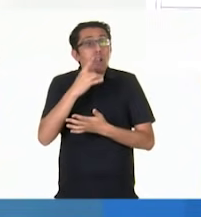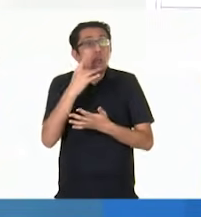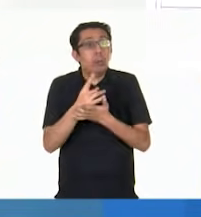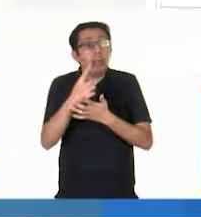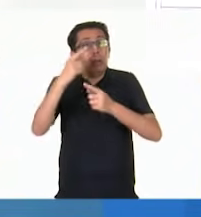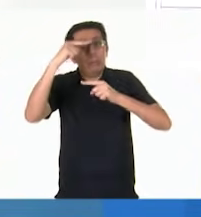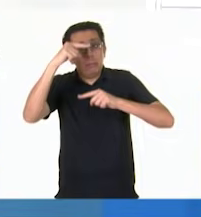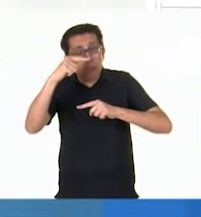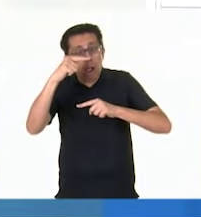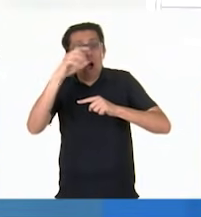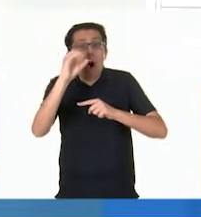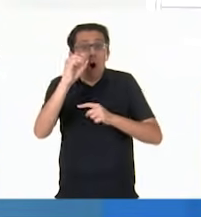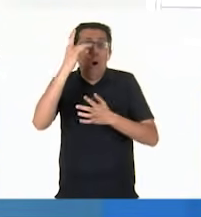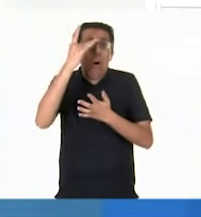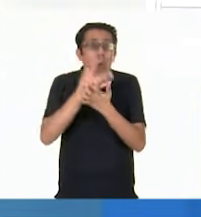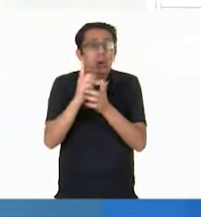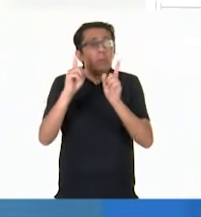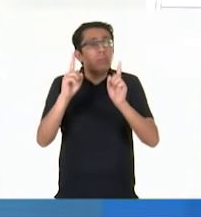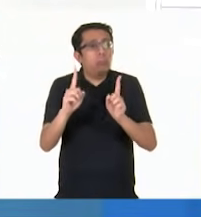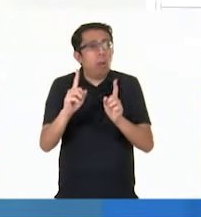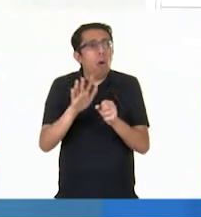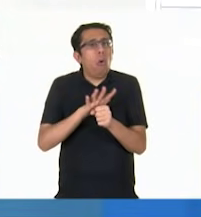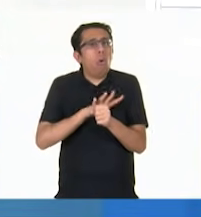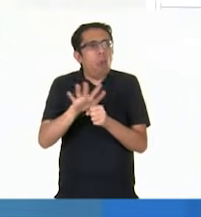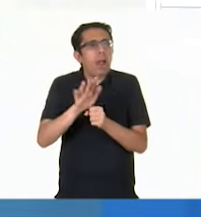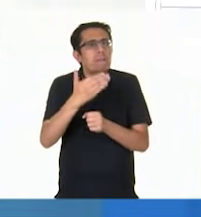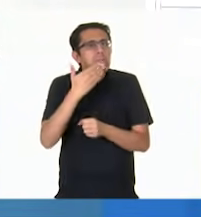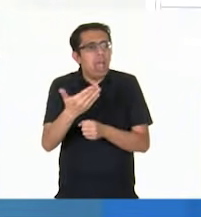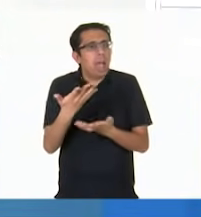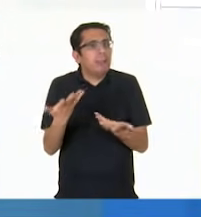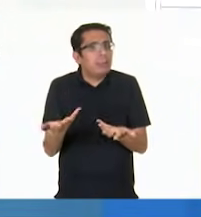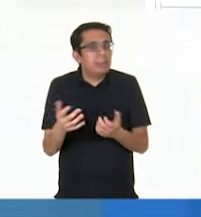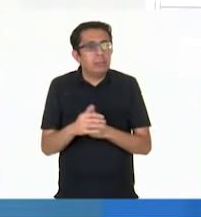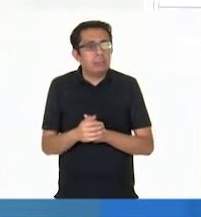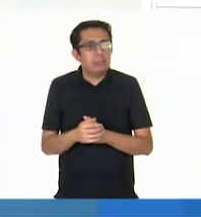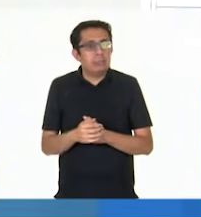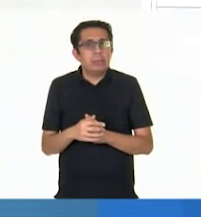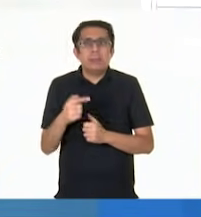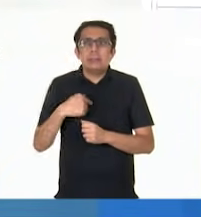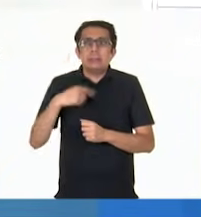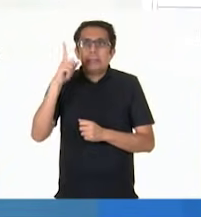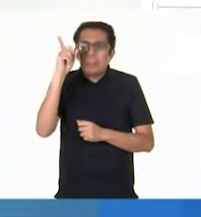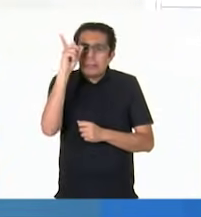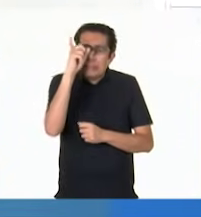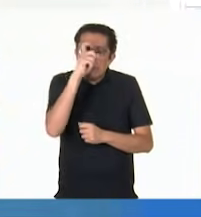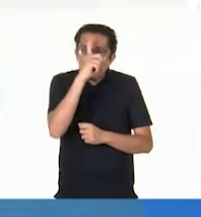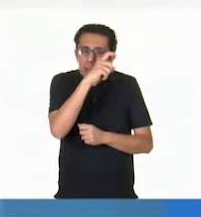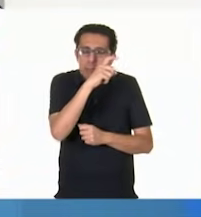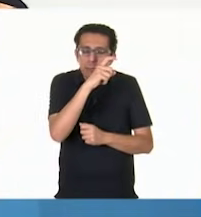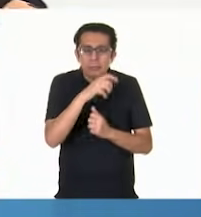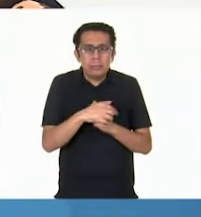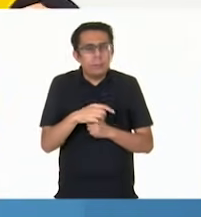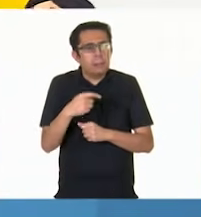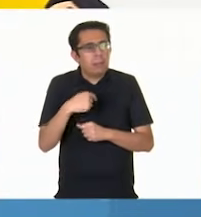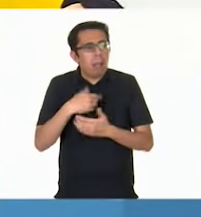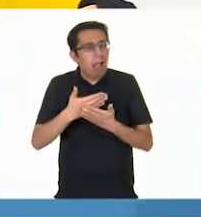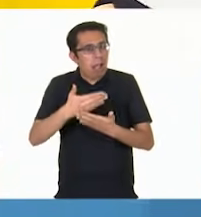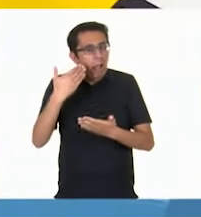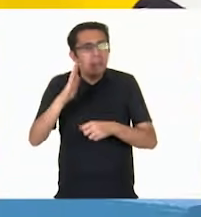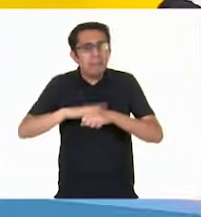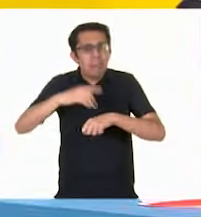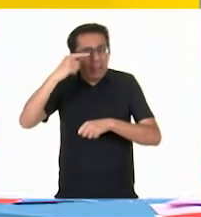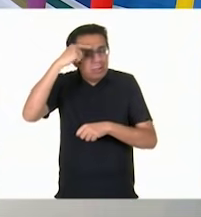paralelos? ¿Cuál será la figura correcta? Ay, qué difícil. A nosotros nos tocó una más